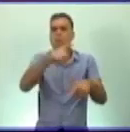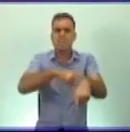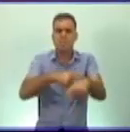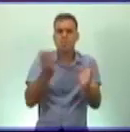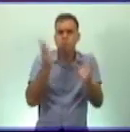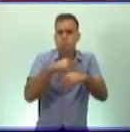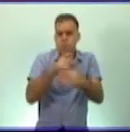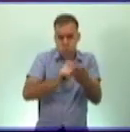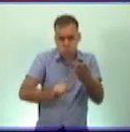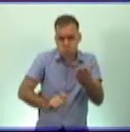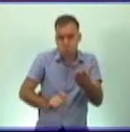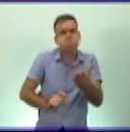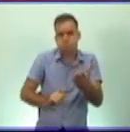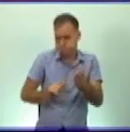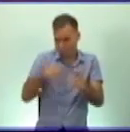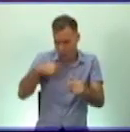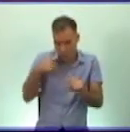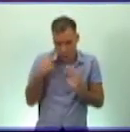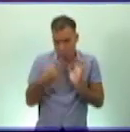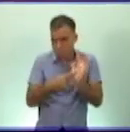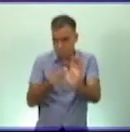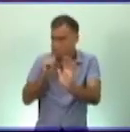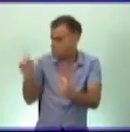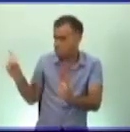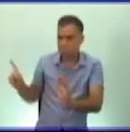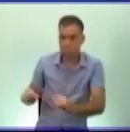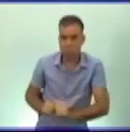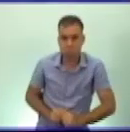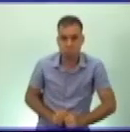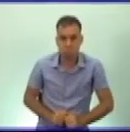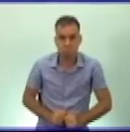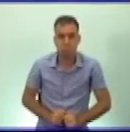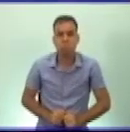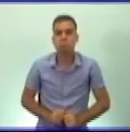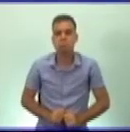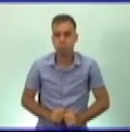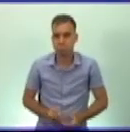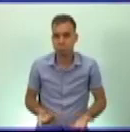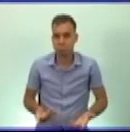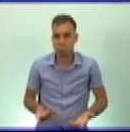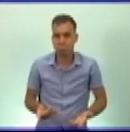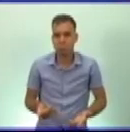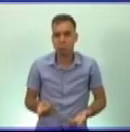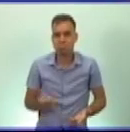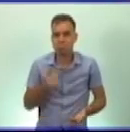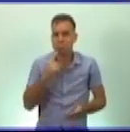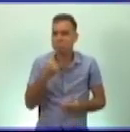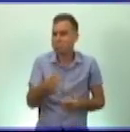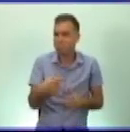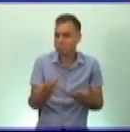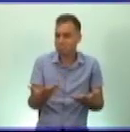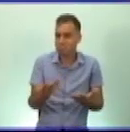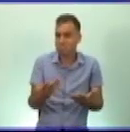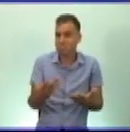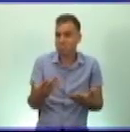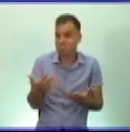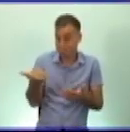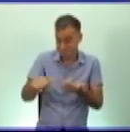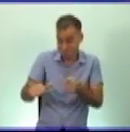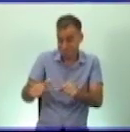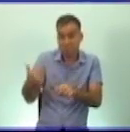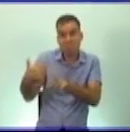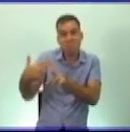nuevamente yo les voy a mostrar la orden del ejercicio. Primero, decíamos que nos daban una afirmación. Nos dicen que la reacción es